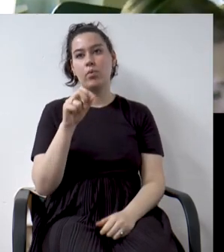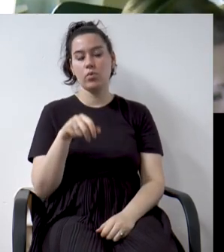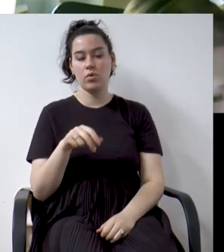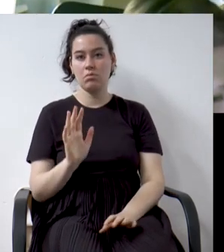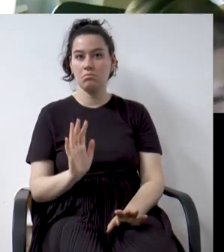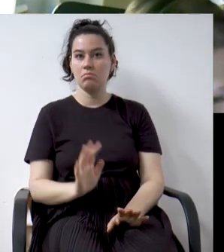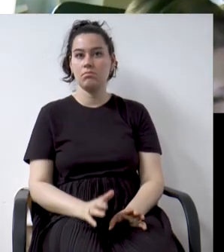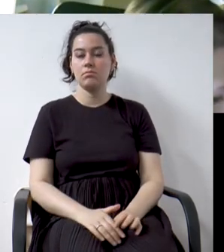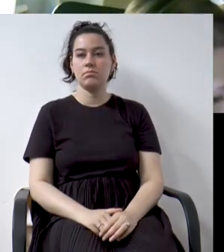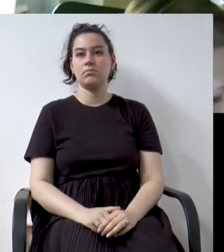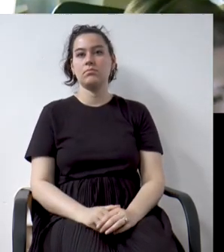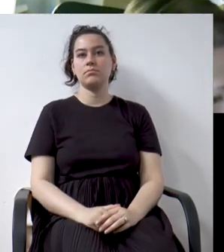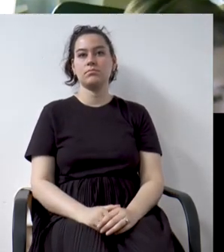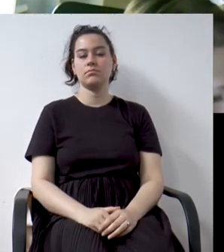no.